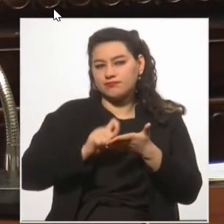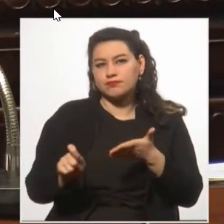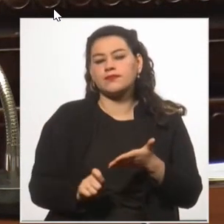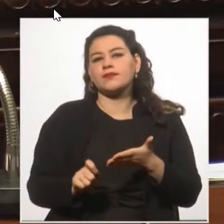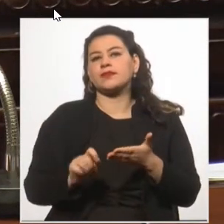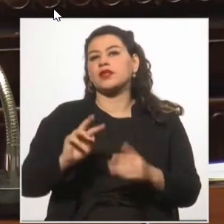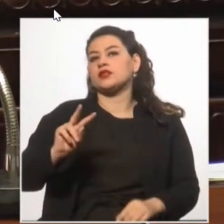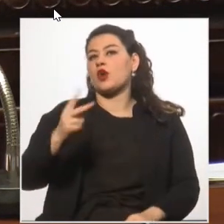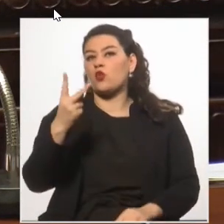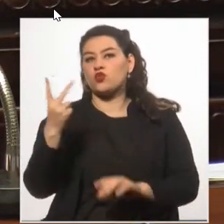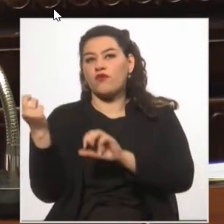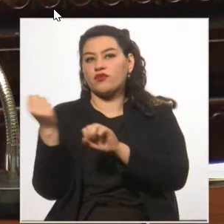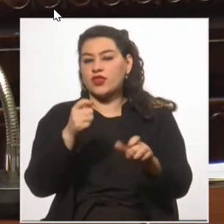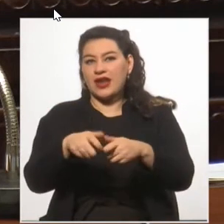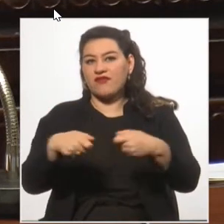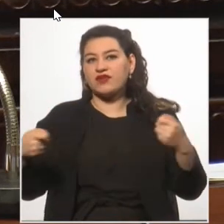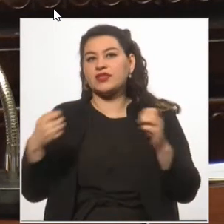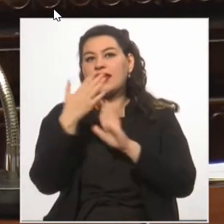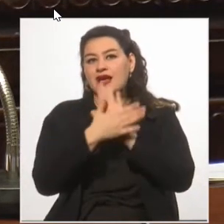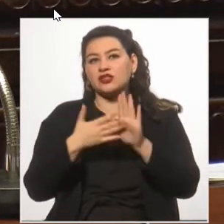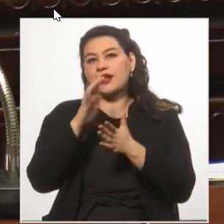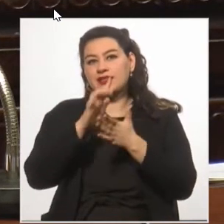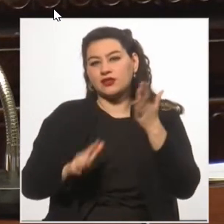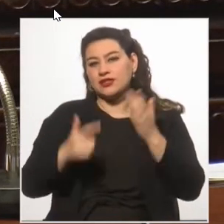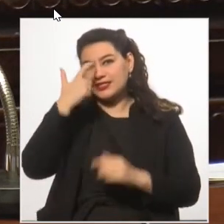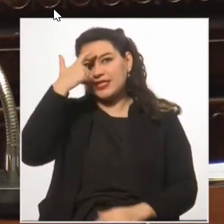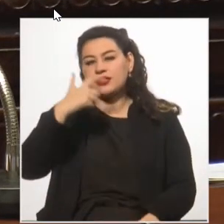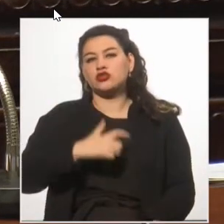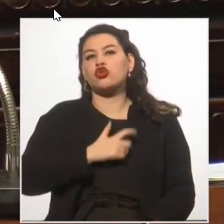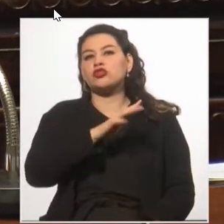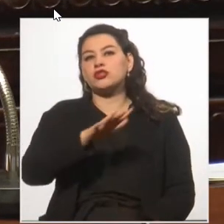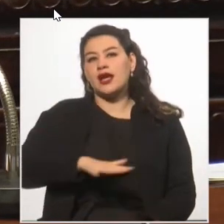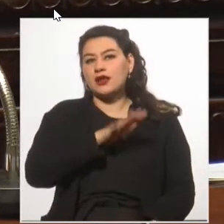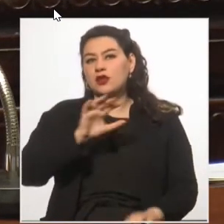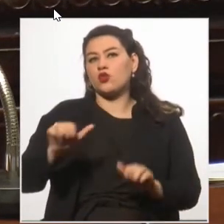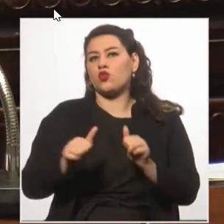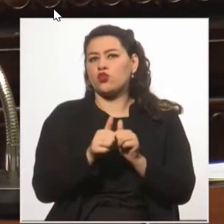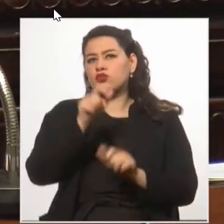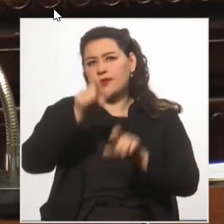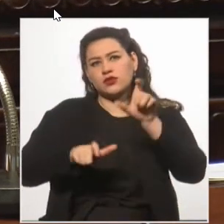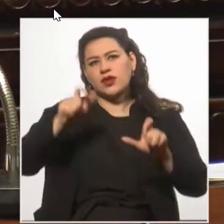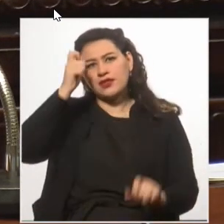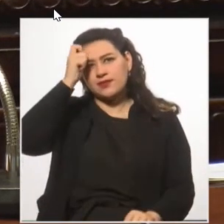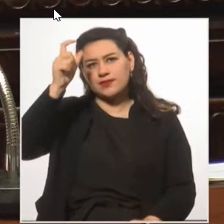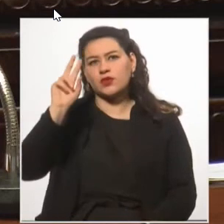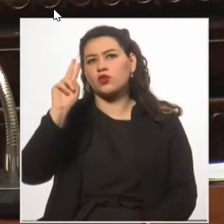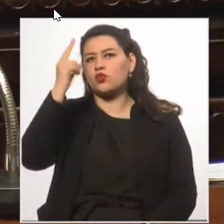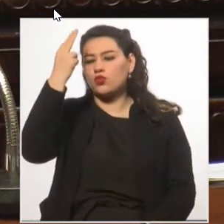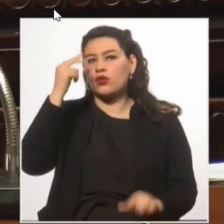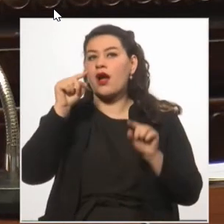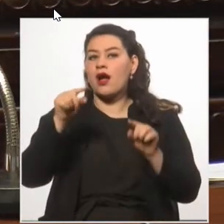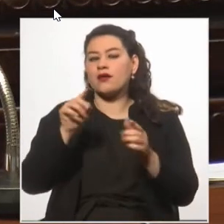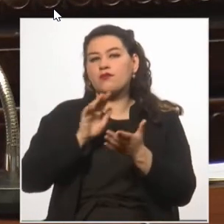Es cofundador de la Revista Nacional de Literatura y Ciencias Sociales, junto a otros intelectuales uruguayos, donde